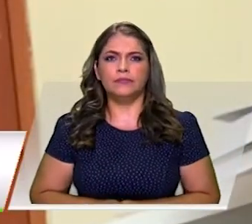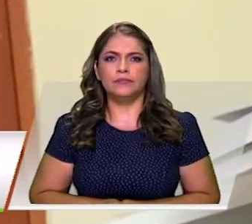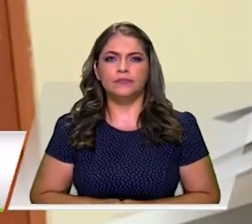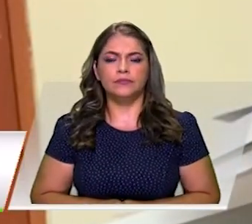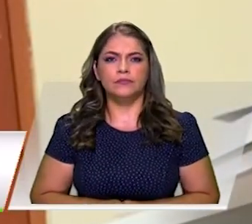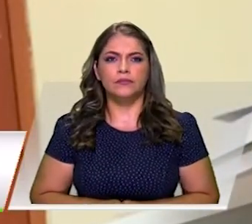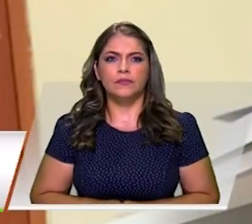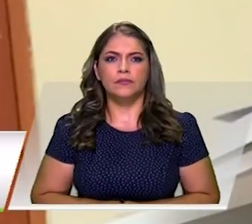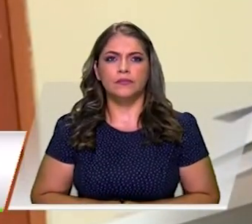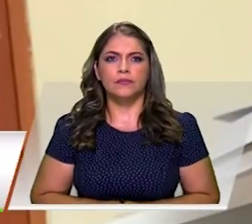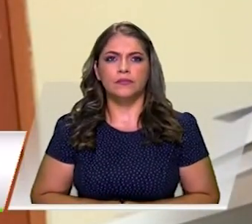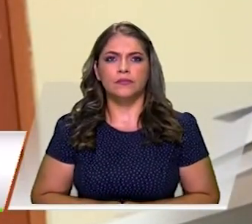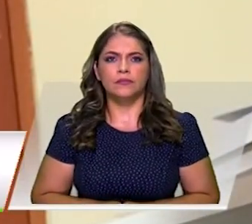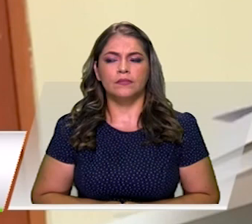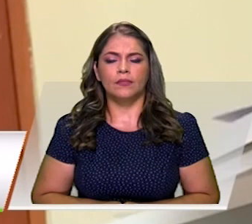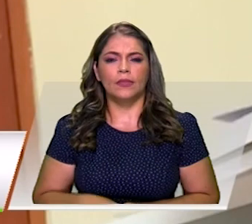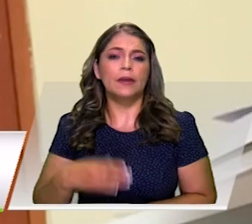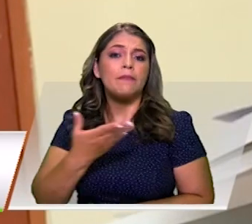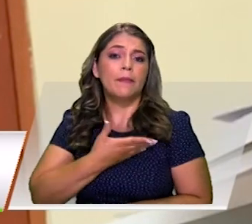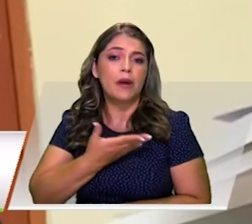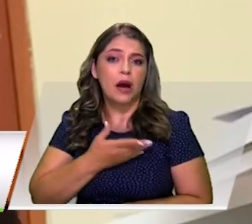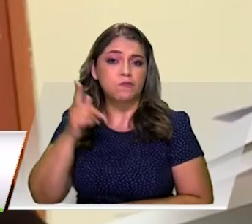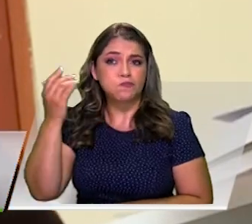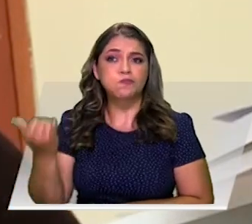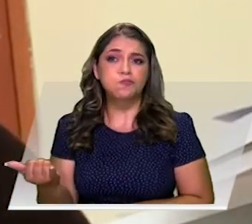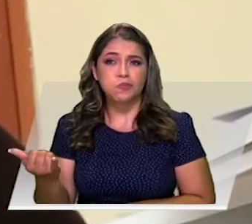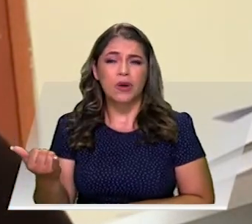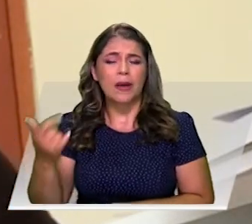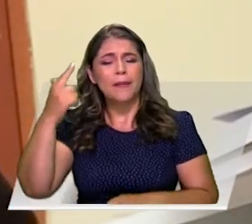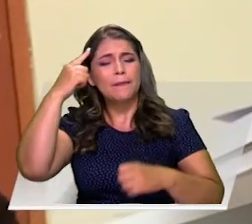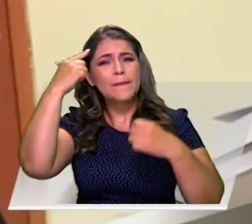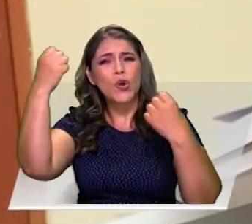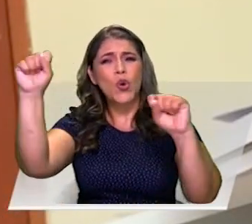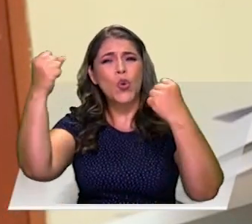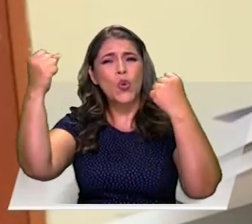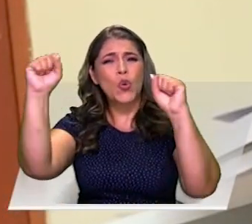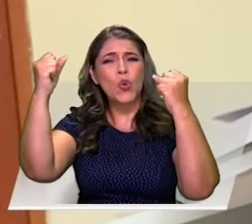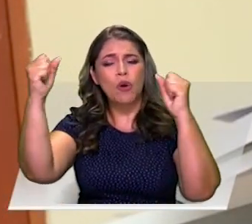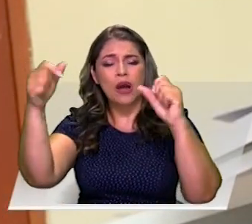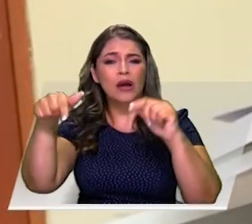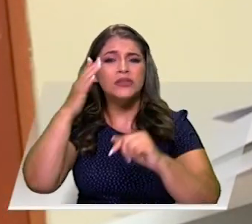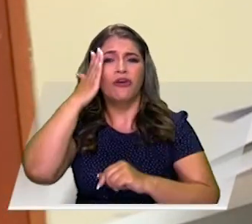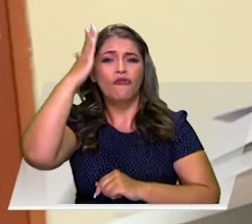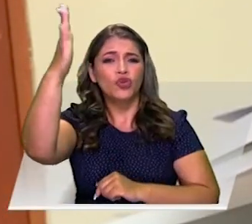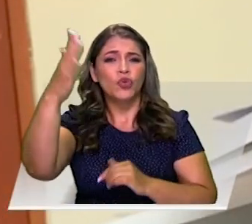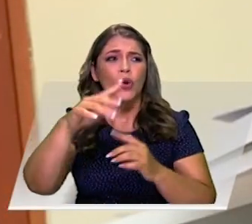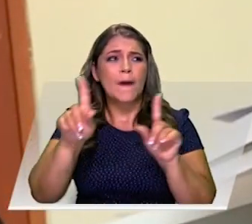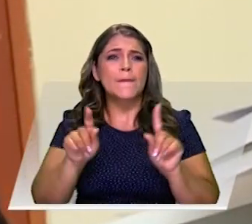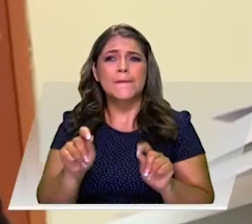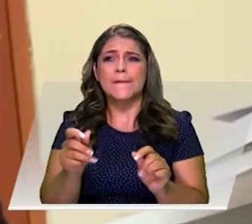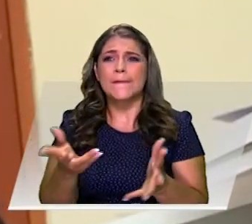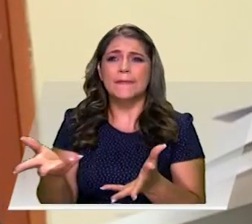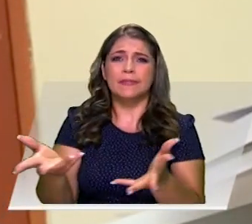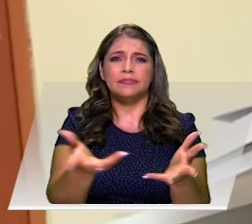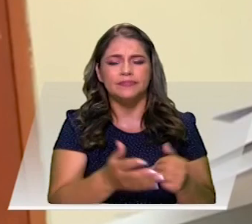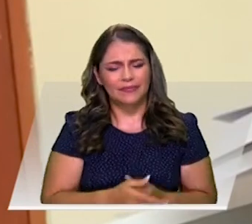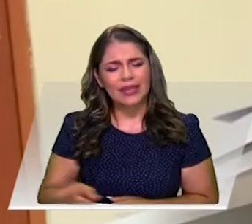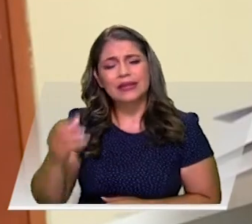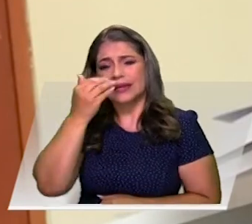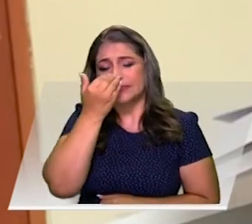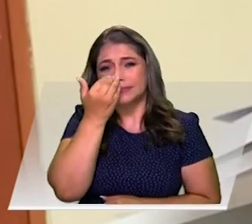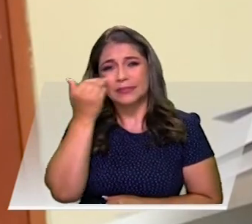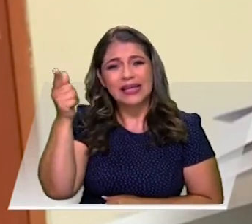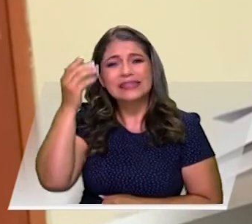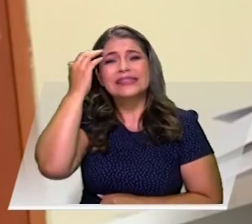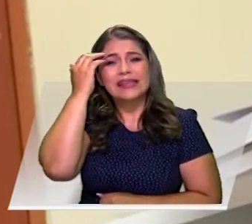una preocupación inmensa por por el futuro debido a que ella conoce y tiene muy claro